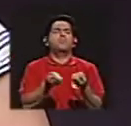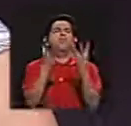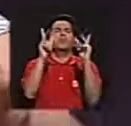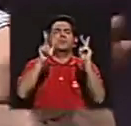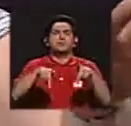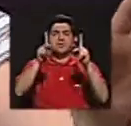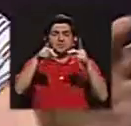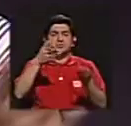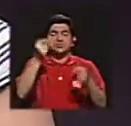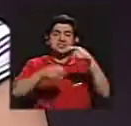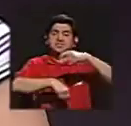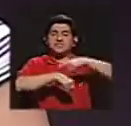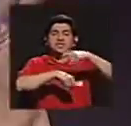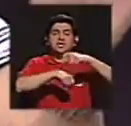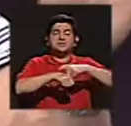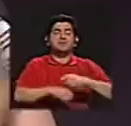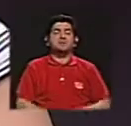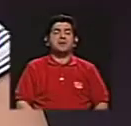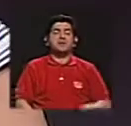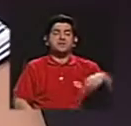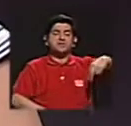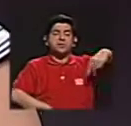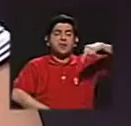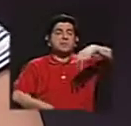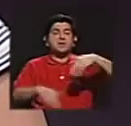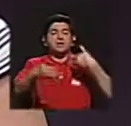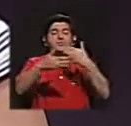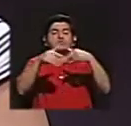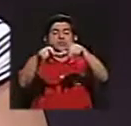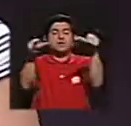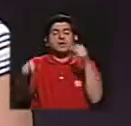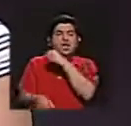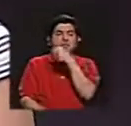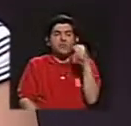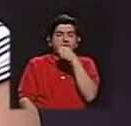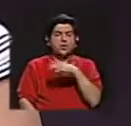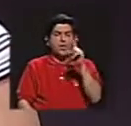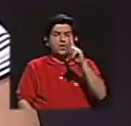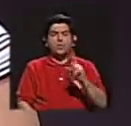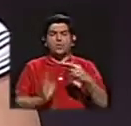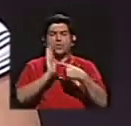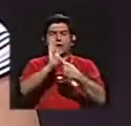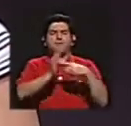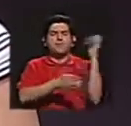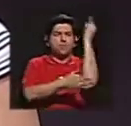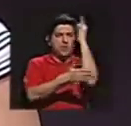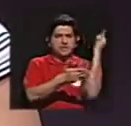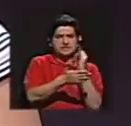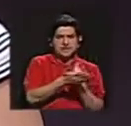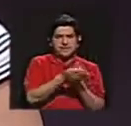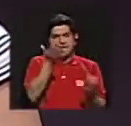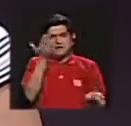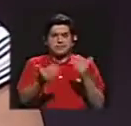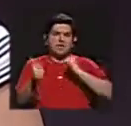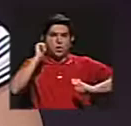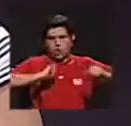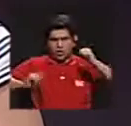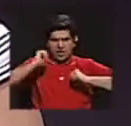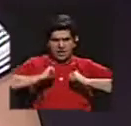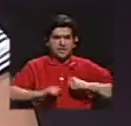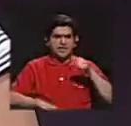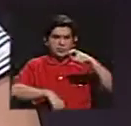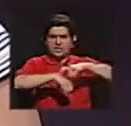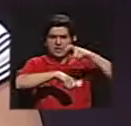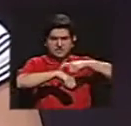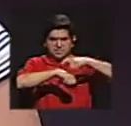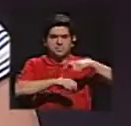de gente que iba pasando ese momento por donde hay un concierto, por ejemplo, o que hay una obra de arte, de teatro siendo ejecutada